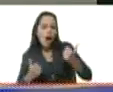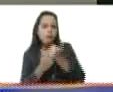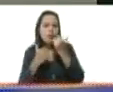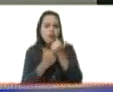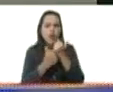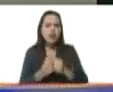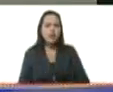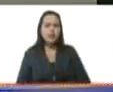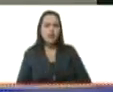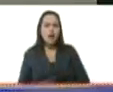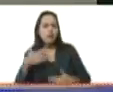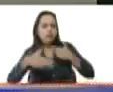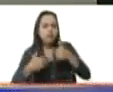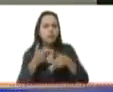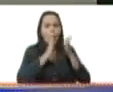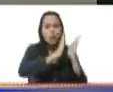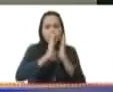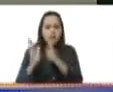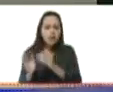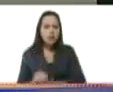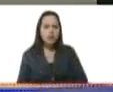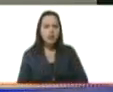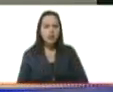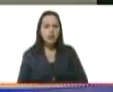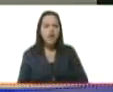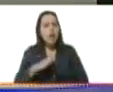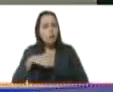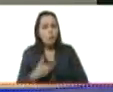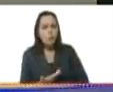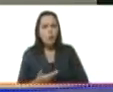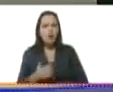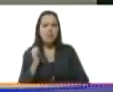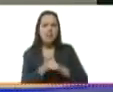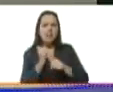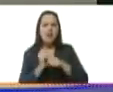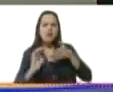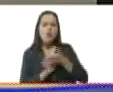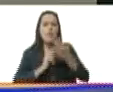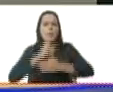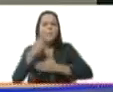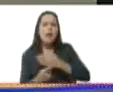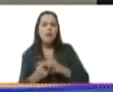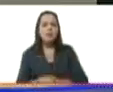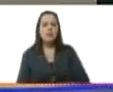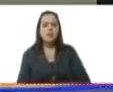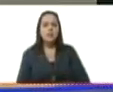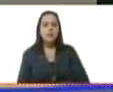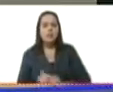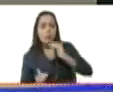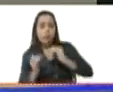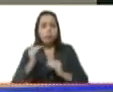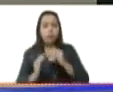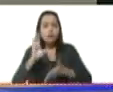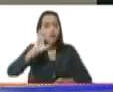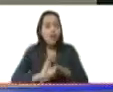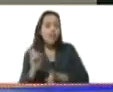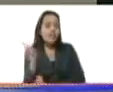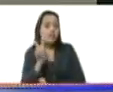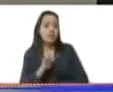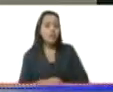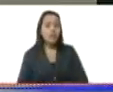de la delincuencia organizada y ponerlos en función de un plan de desestabilización de las ciudades principales.